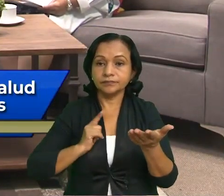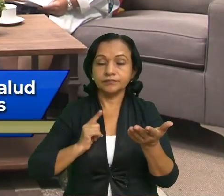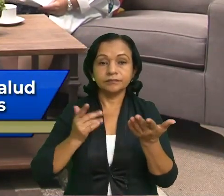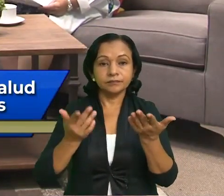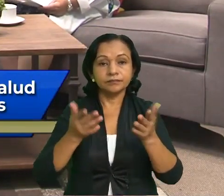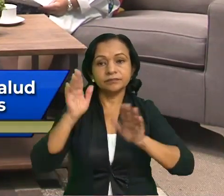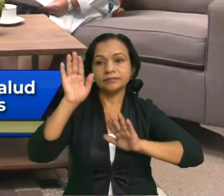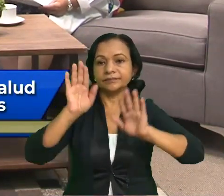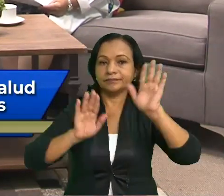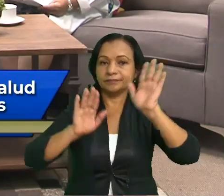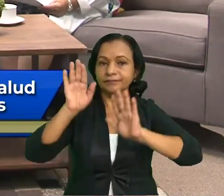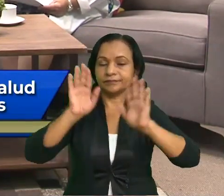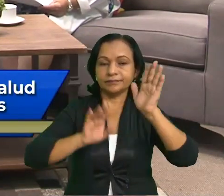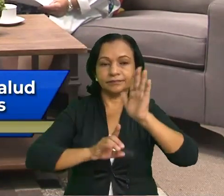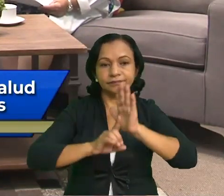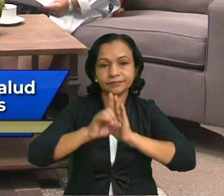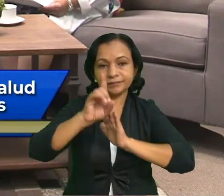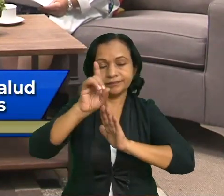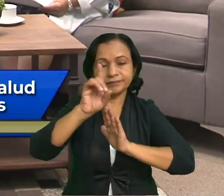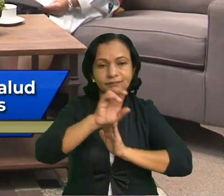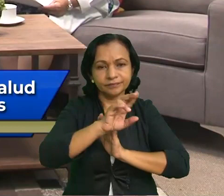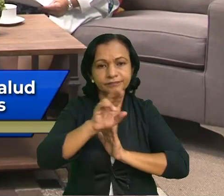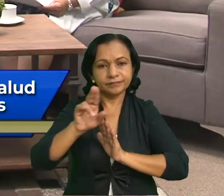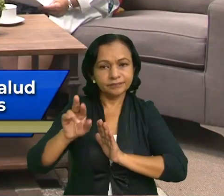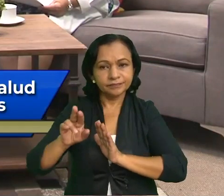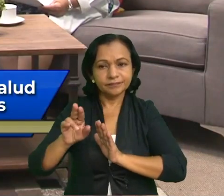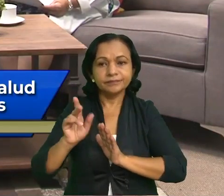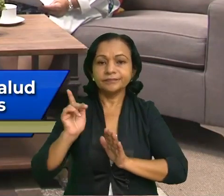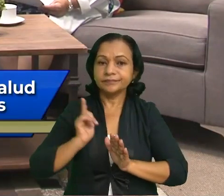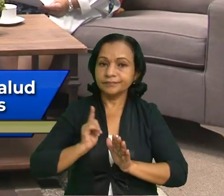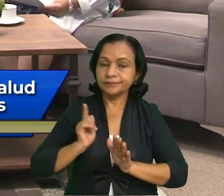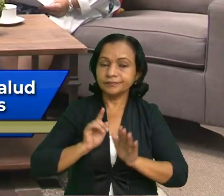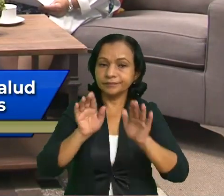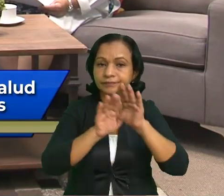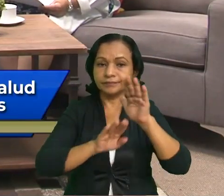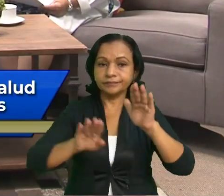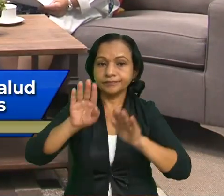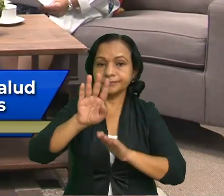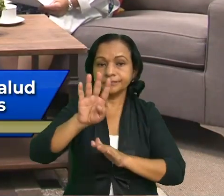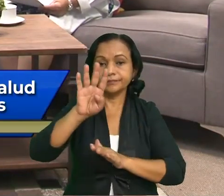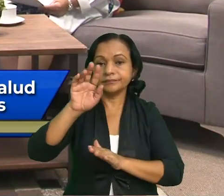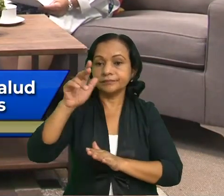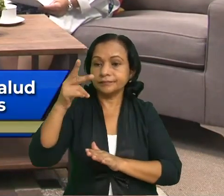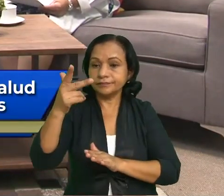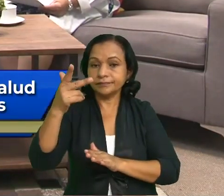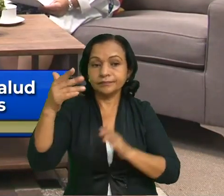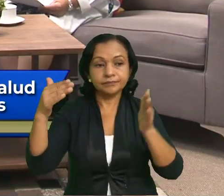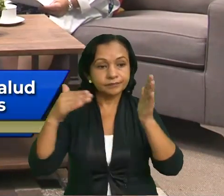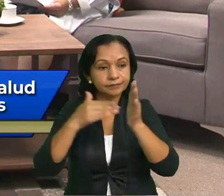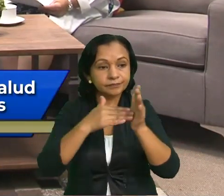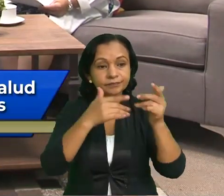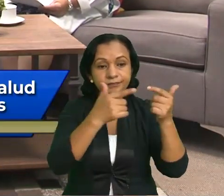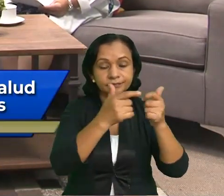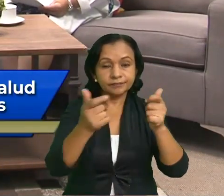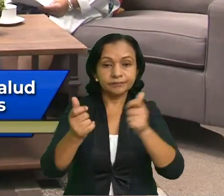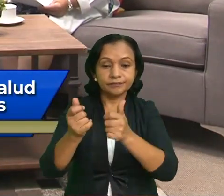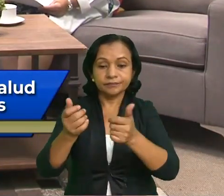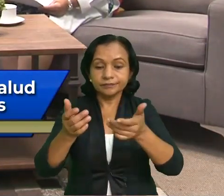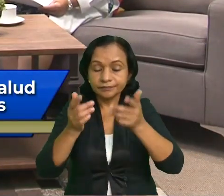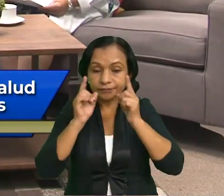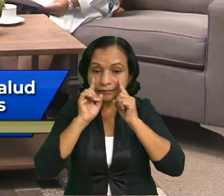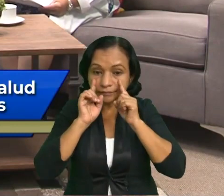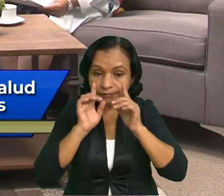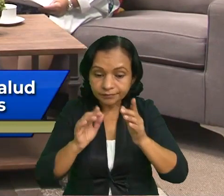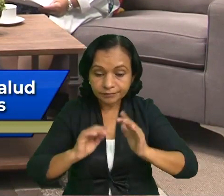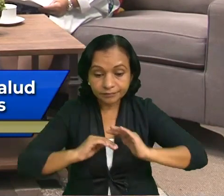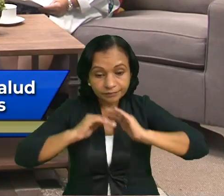participaba en el desarrollo de las mismas actualmente contamos con más de 48 mil brigadistas parteras coladores voluntarios